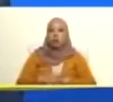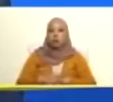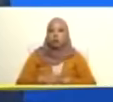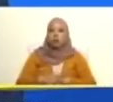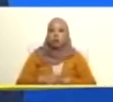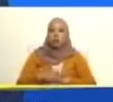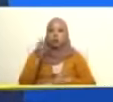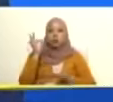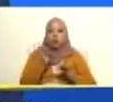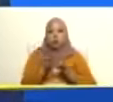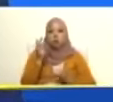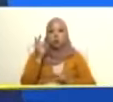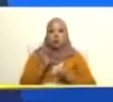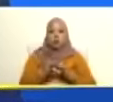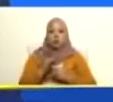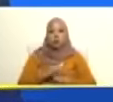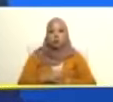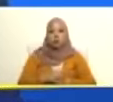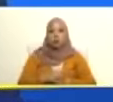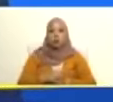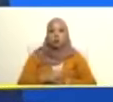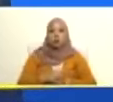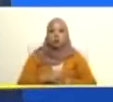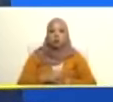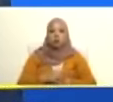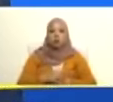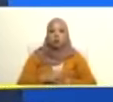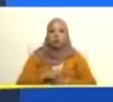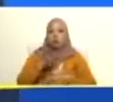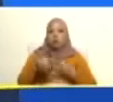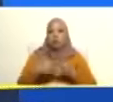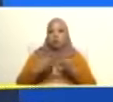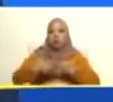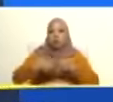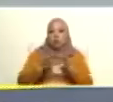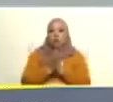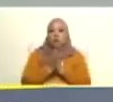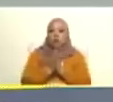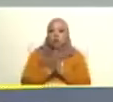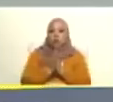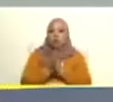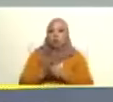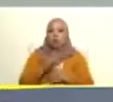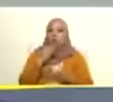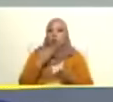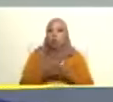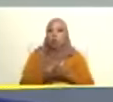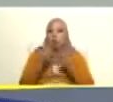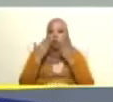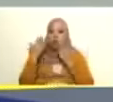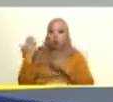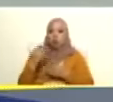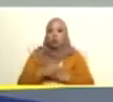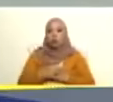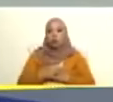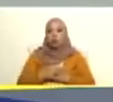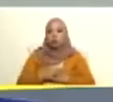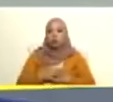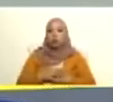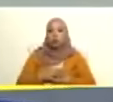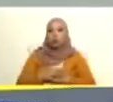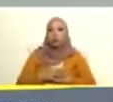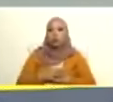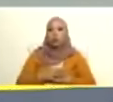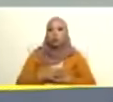etcétera, etcétera, para proteger a nuestra industria nacional. Por favor, general. Muchas gracias, mi comandante en jefe. Efectivamente, una vez